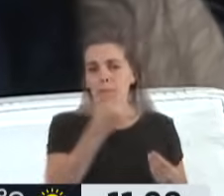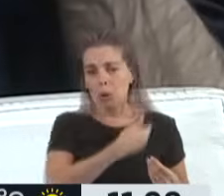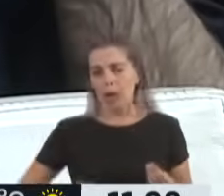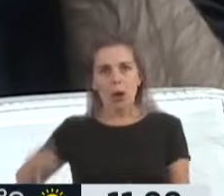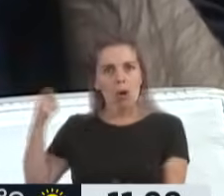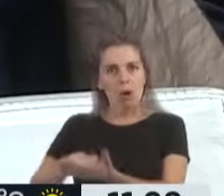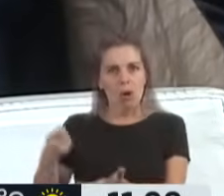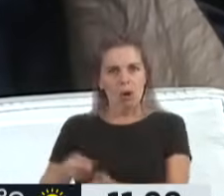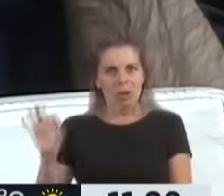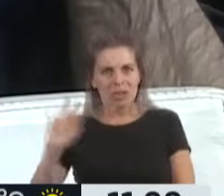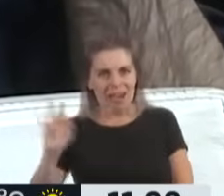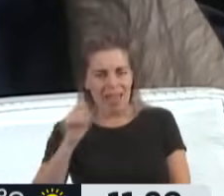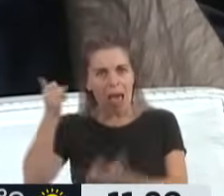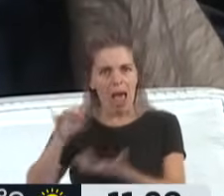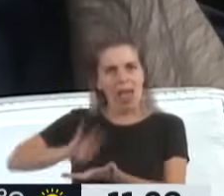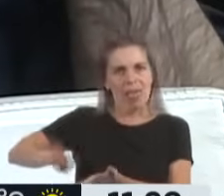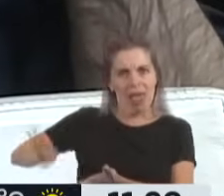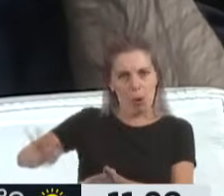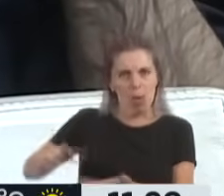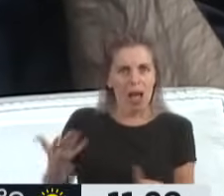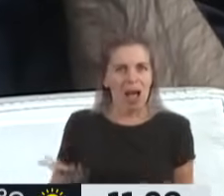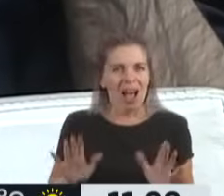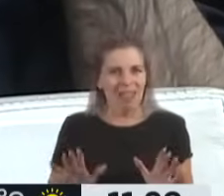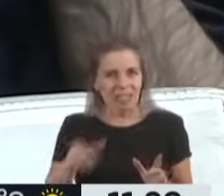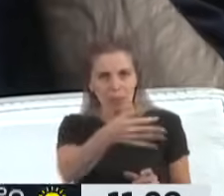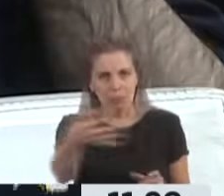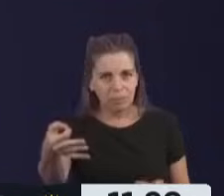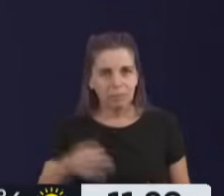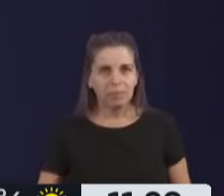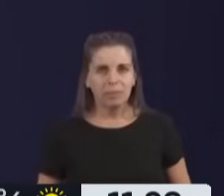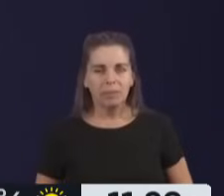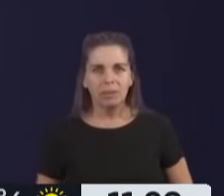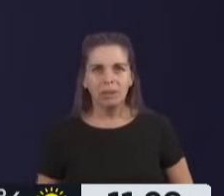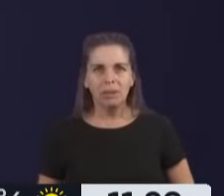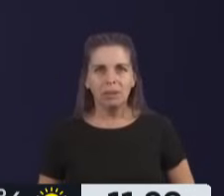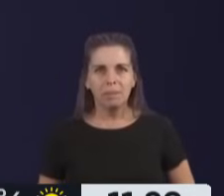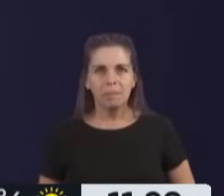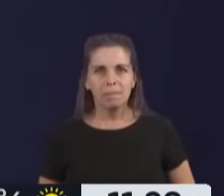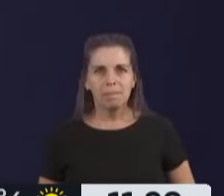y dejar la tarjeta con deuda, como ustedes dicen. Gracias. Bueno,